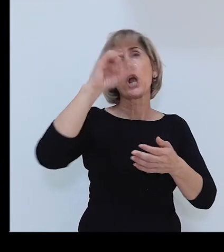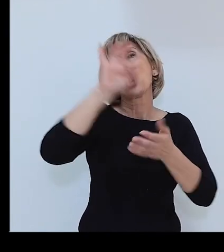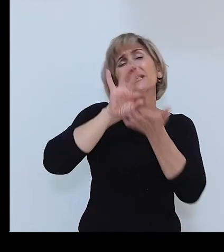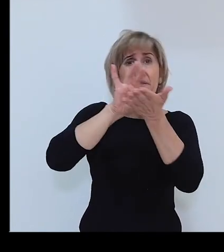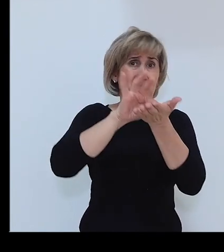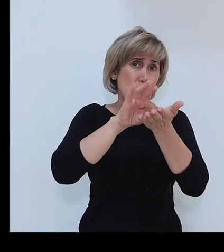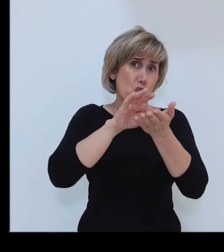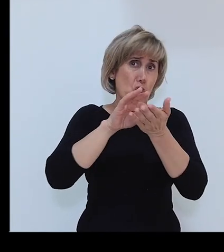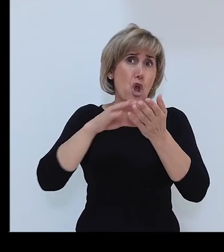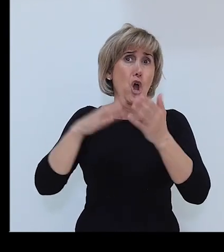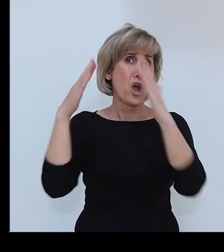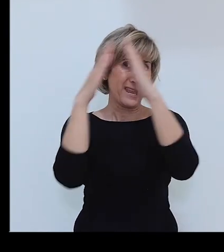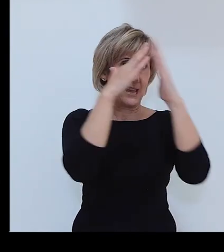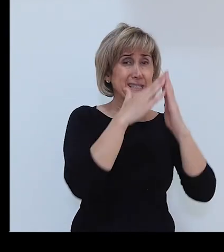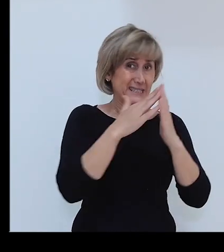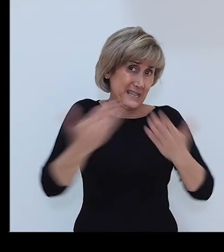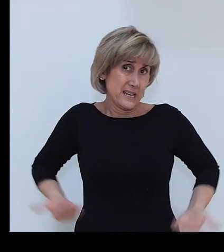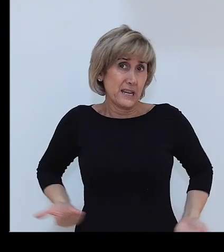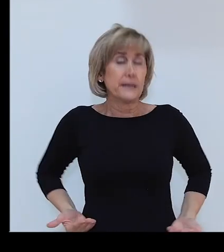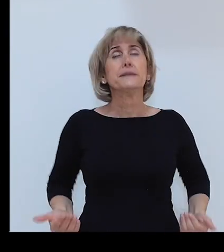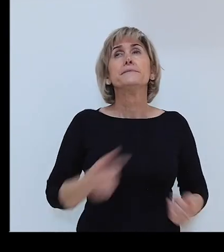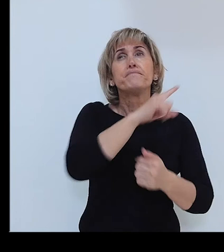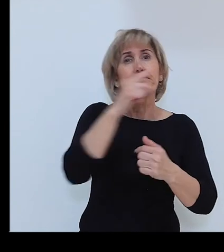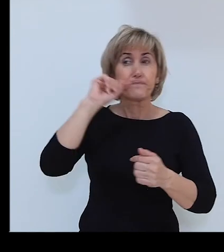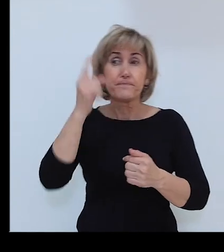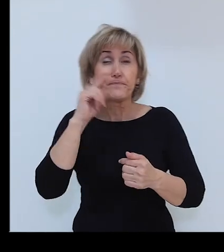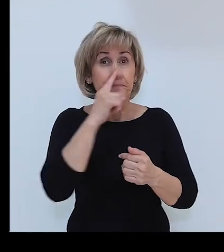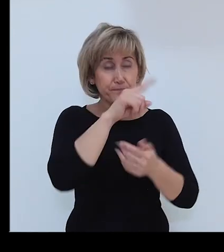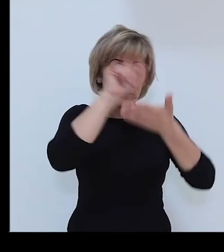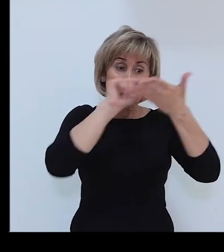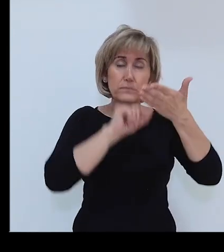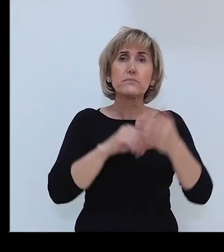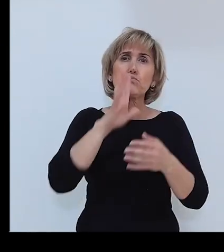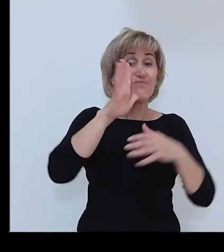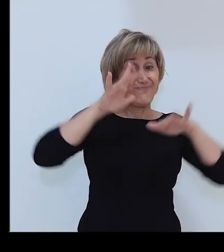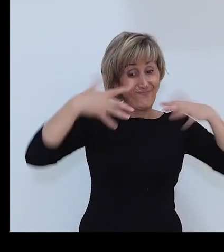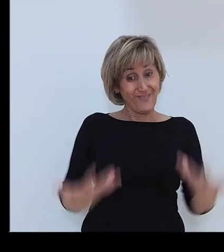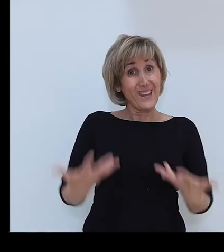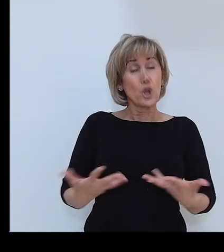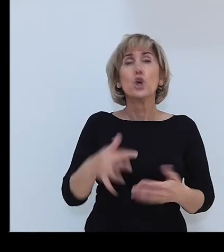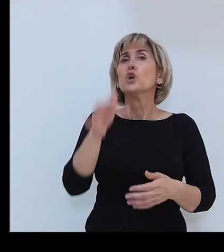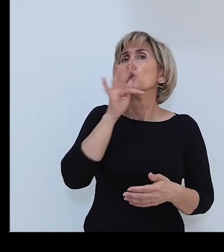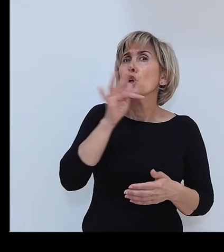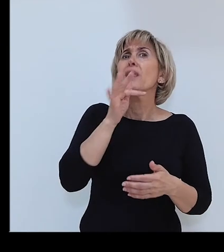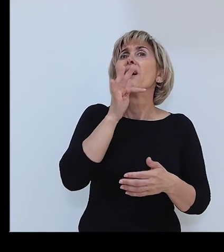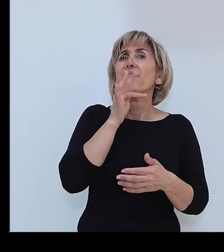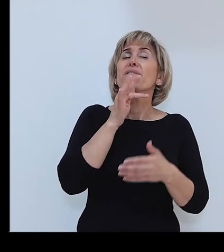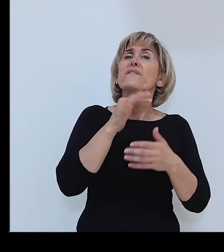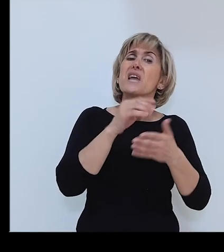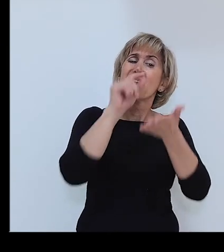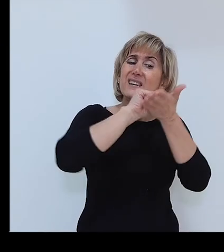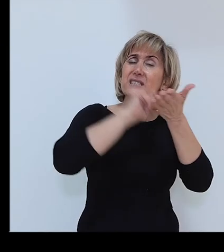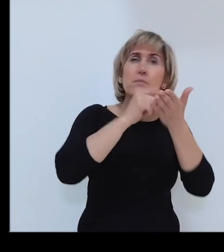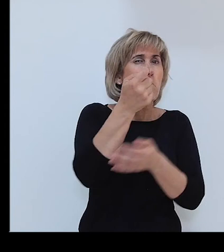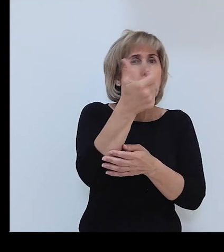de este tema, ella escribe Domestic Service o Servicio Doméstico, que me llamó muchísimo la atención cuando